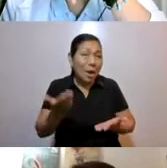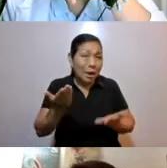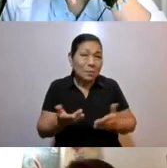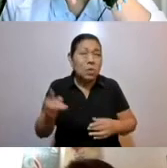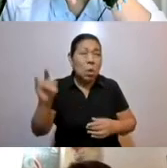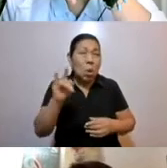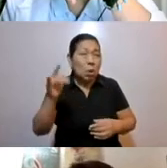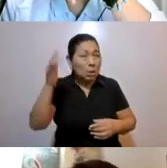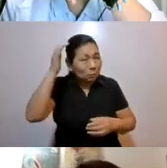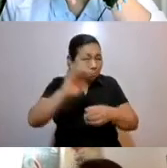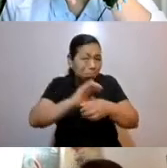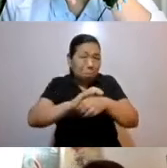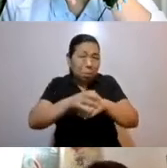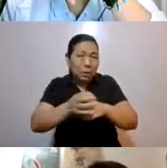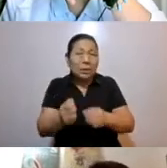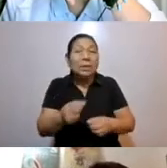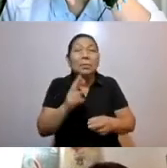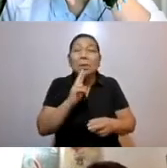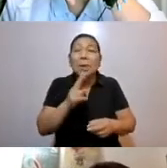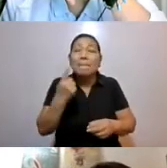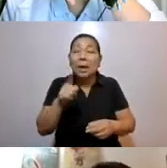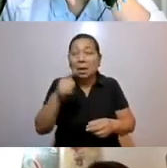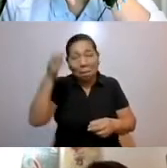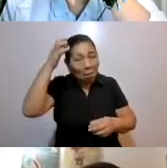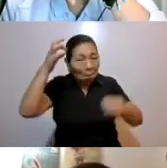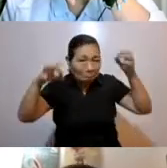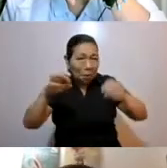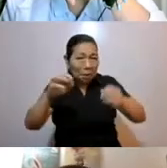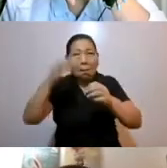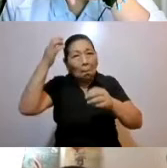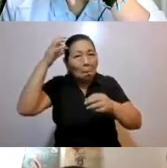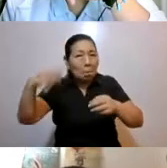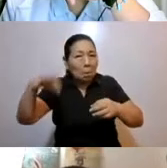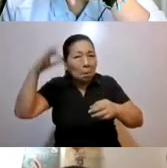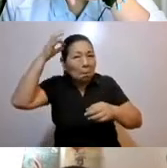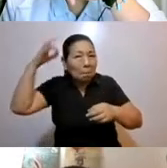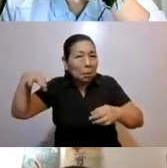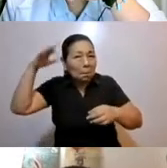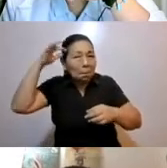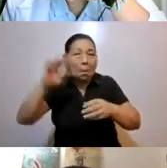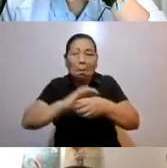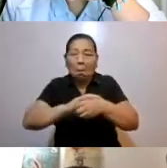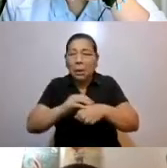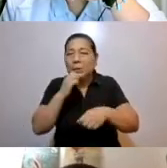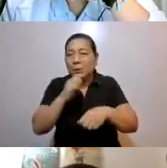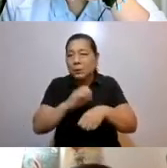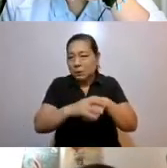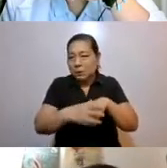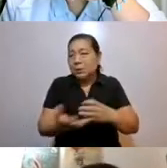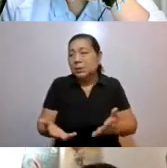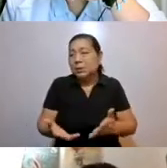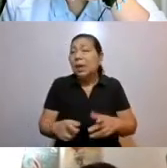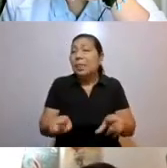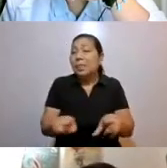utilizar finasteride porque les recomiendan para que no se le caiga el pelo, por ejemplo. Entonces, el finasteride